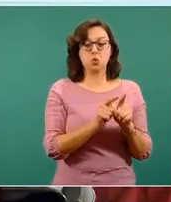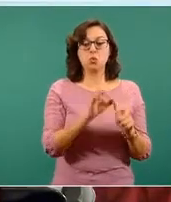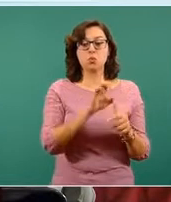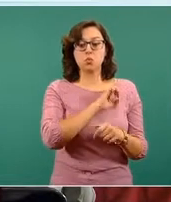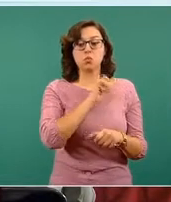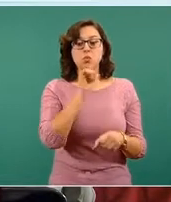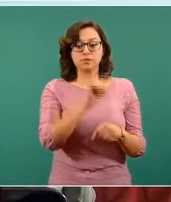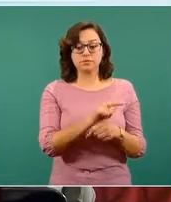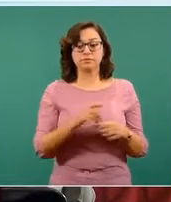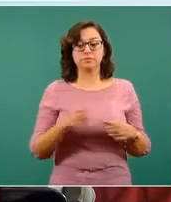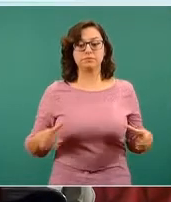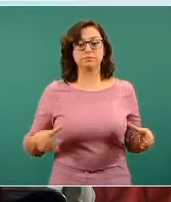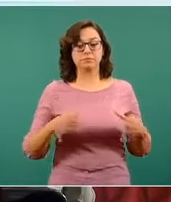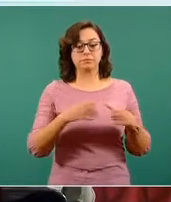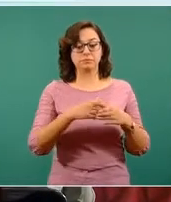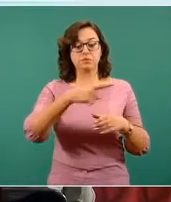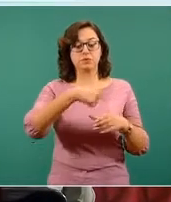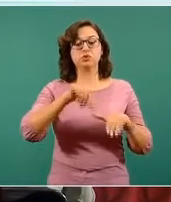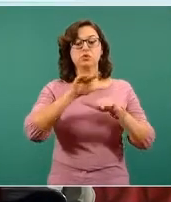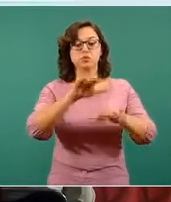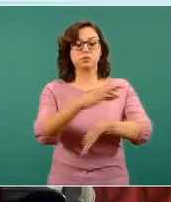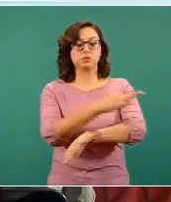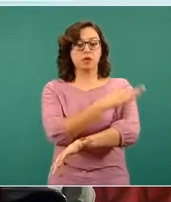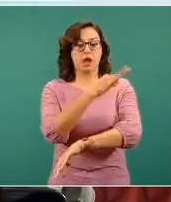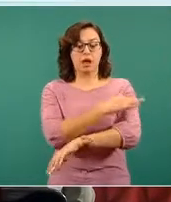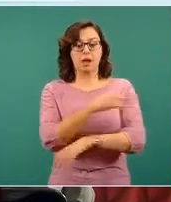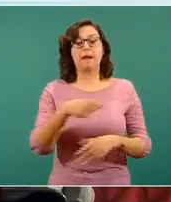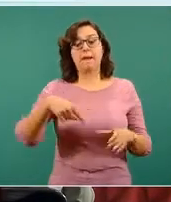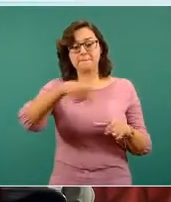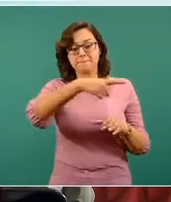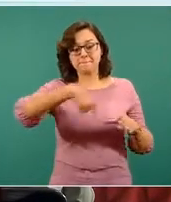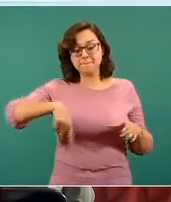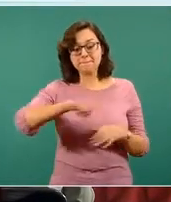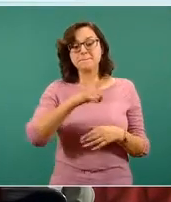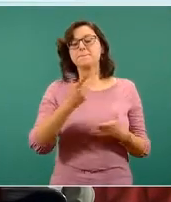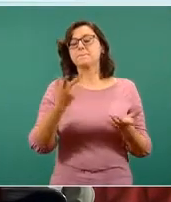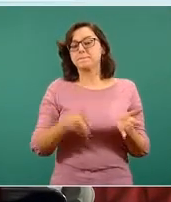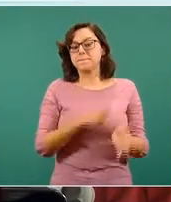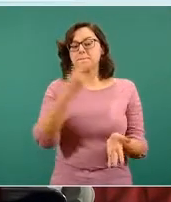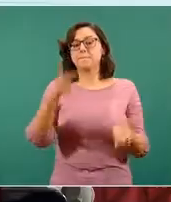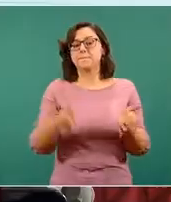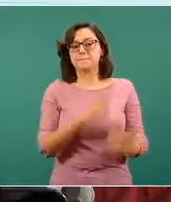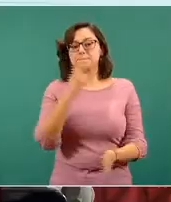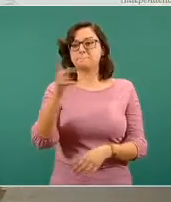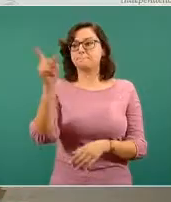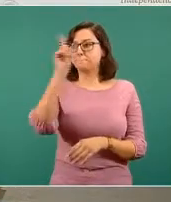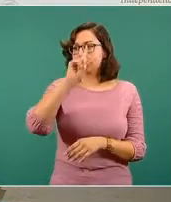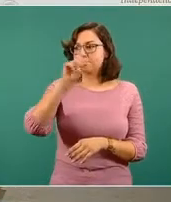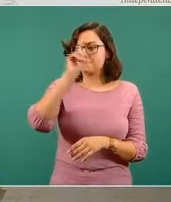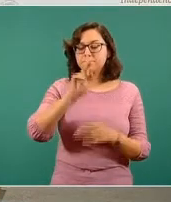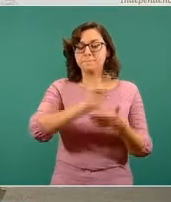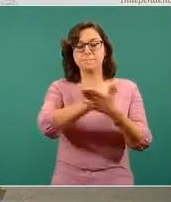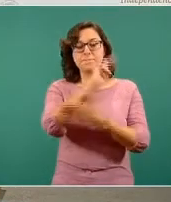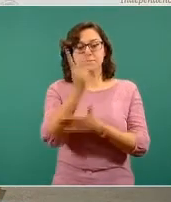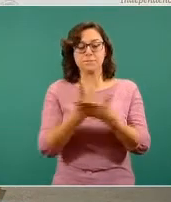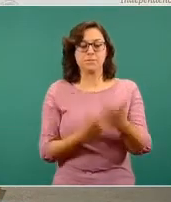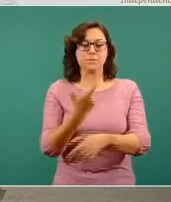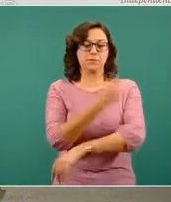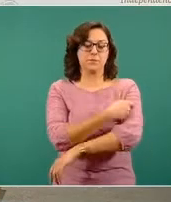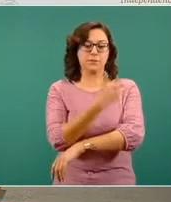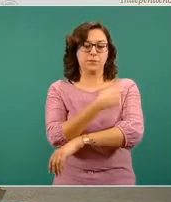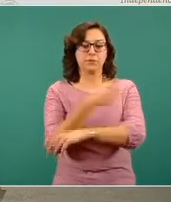técnico asesor de vacunación. Es este grupo que ha estado asesorando el programa de inmunización contra